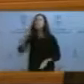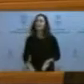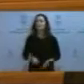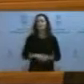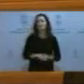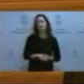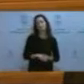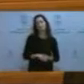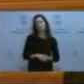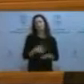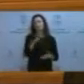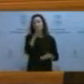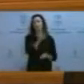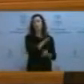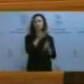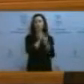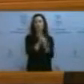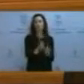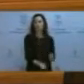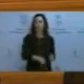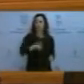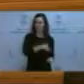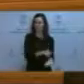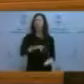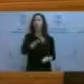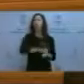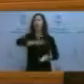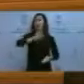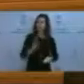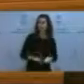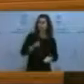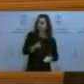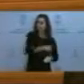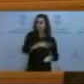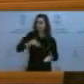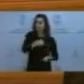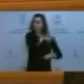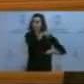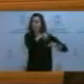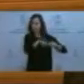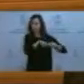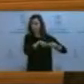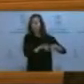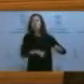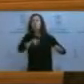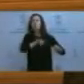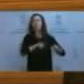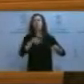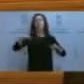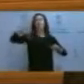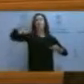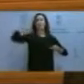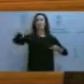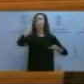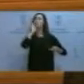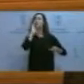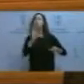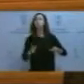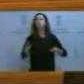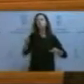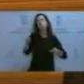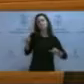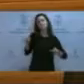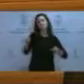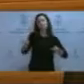Javier Fernández, que fue secretario general y es secretario general de la FSA, pero lo era cuando sucedió este caso de corrupción, el señor Javier Fernández,